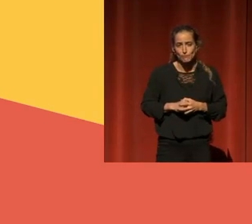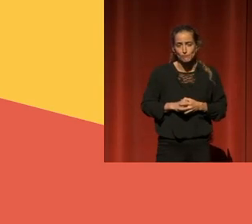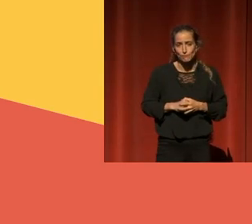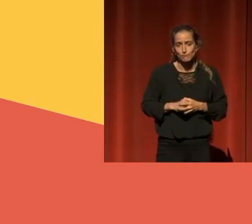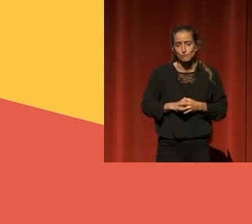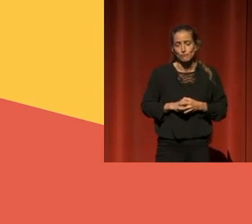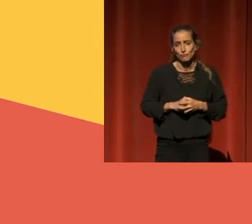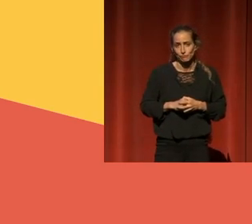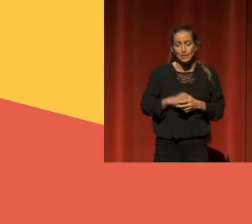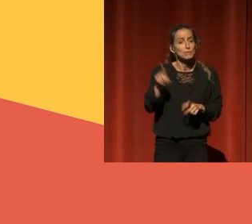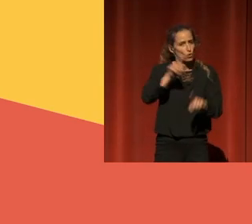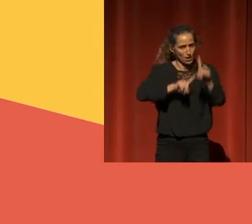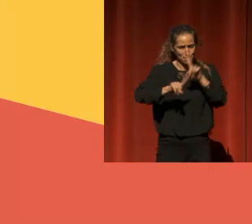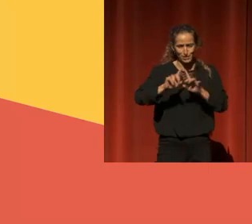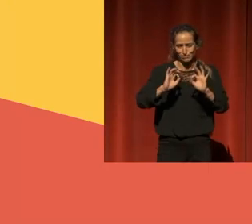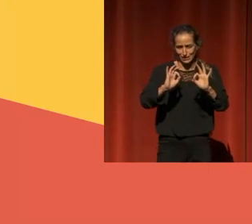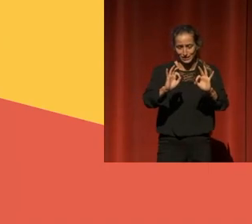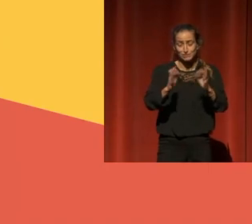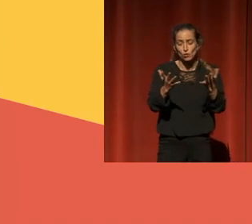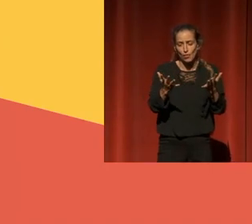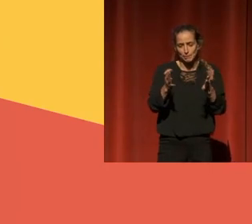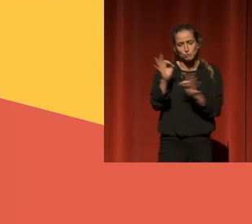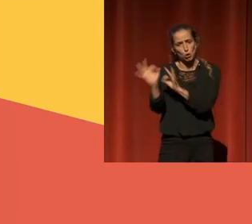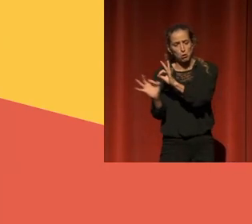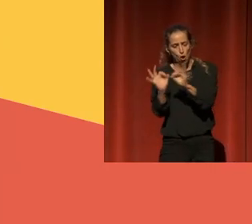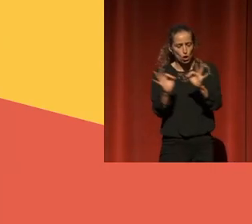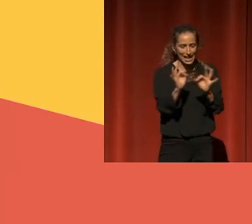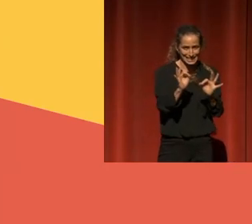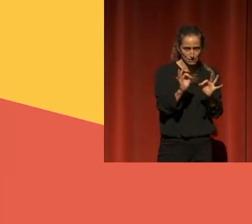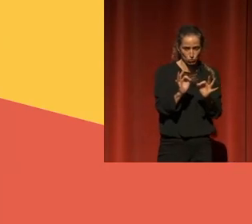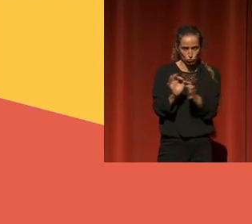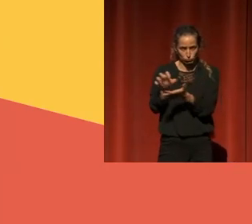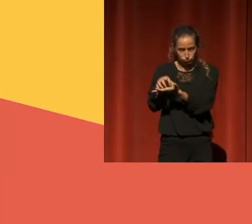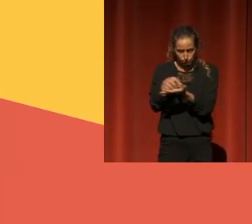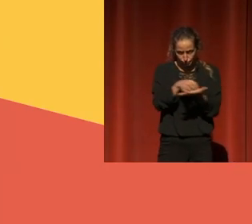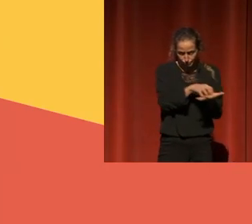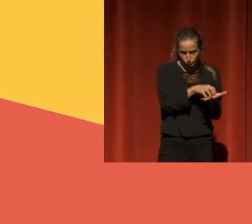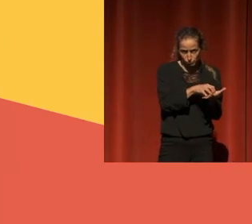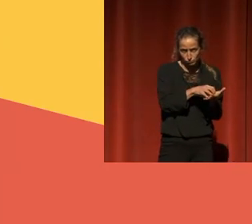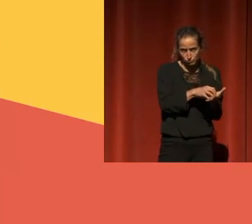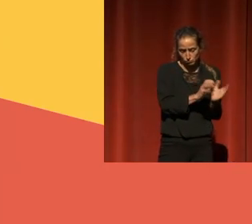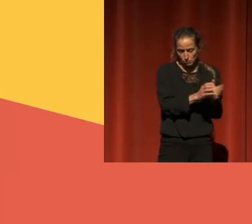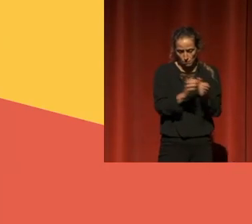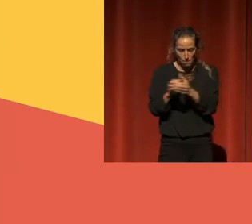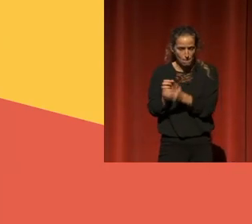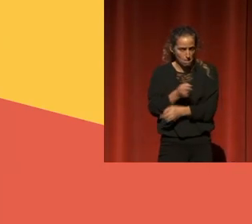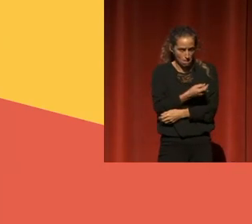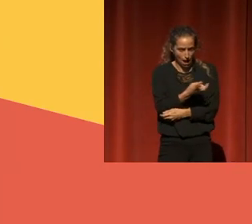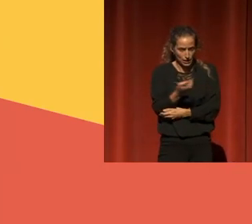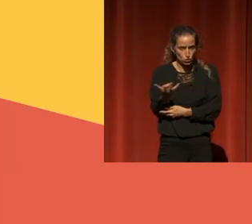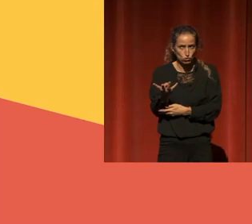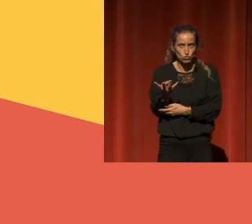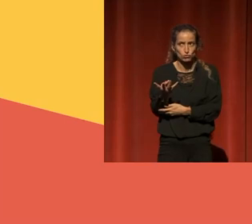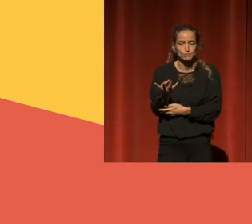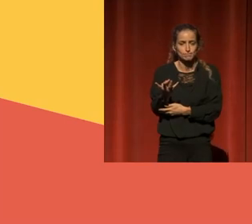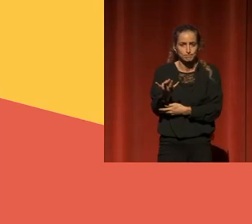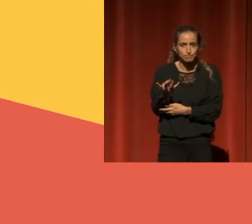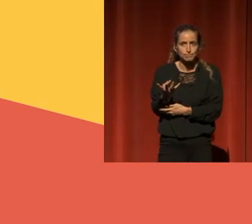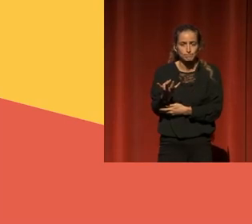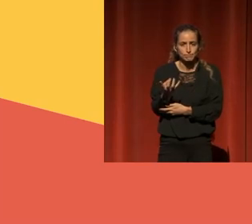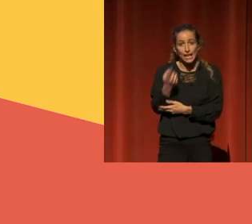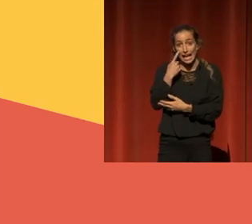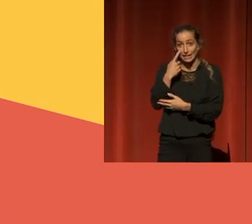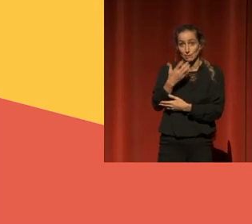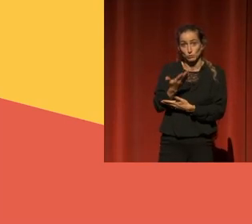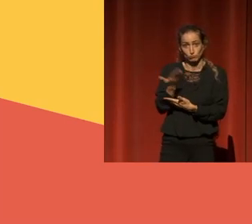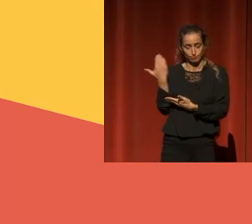Que varios organismos eh realizaron Bueno aquí tenemos la definición